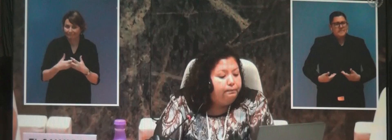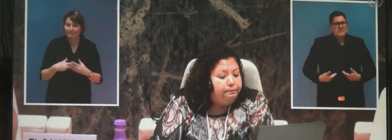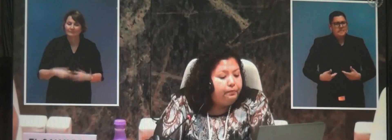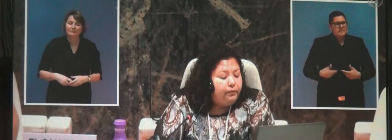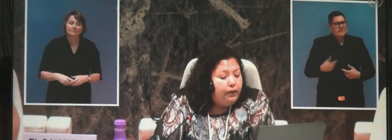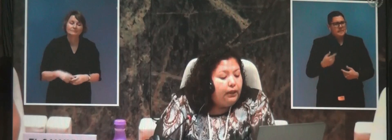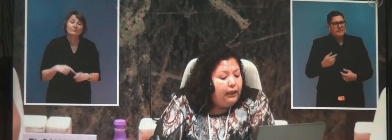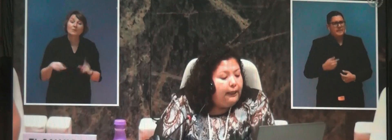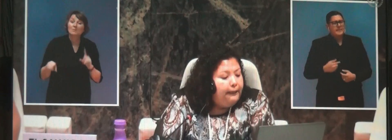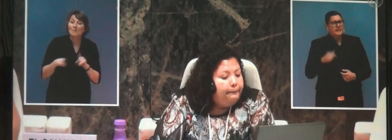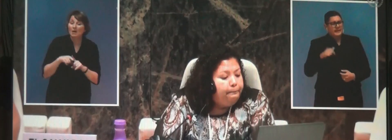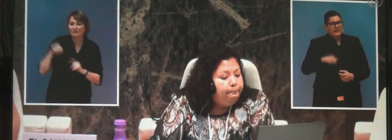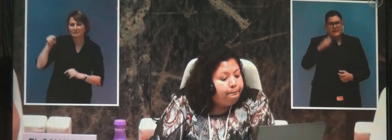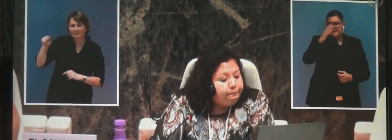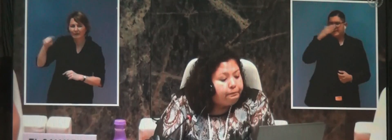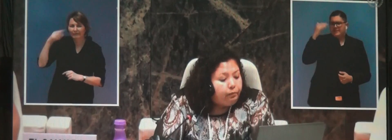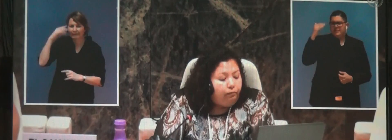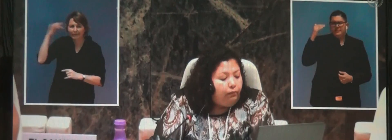incluido